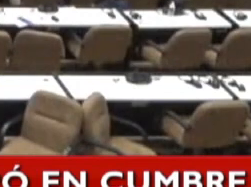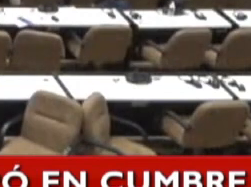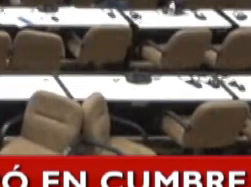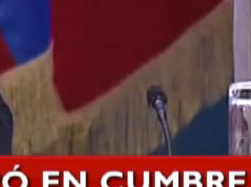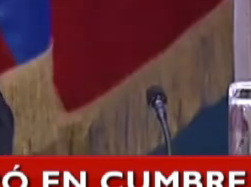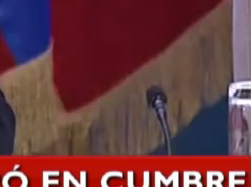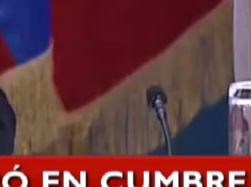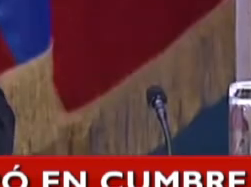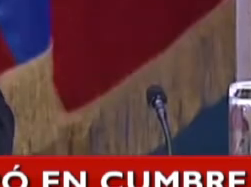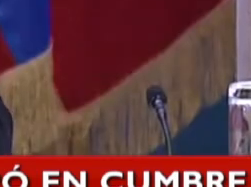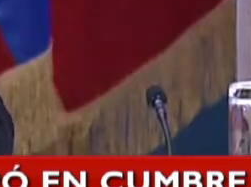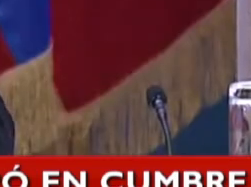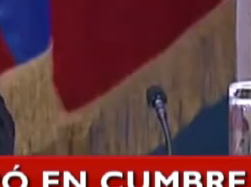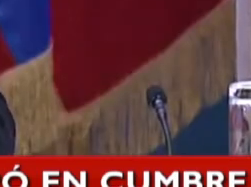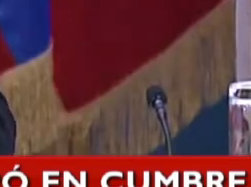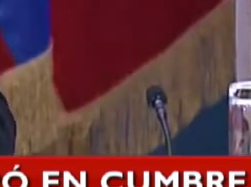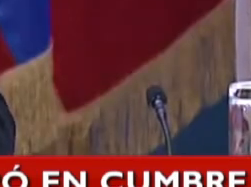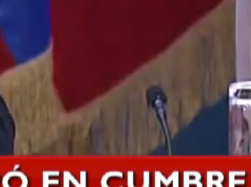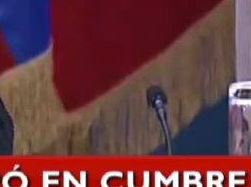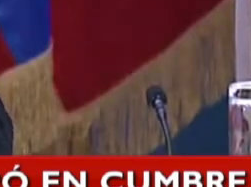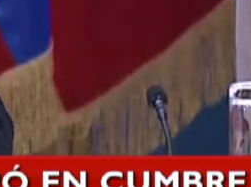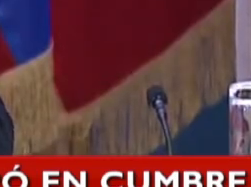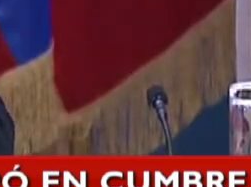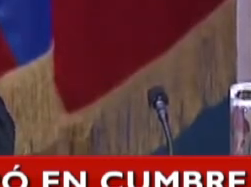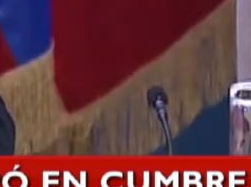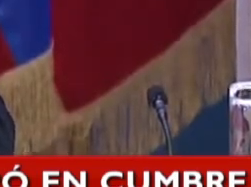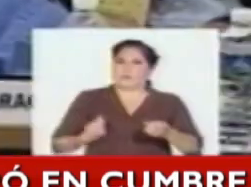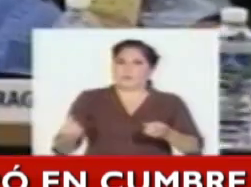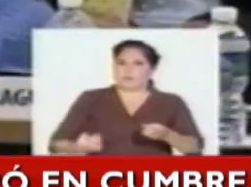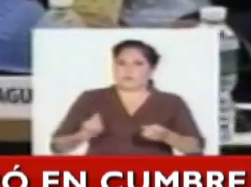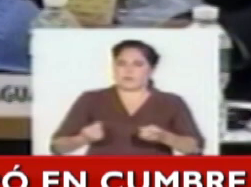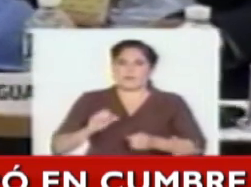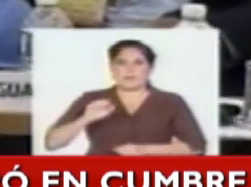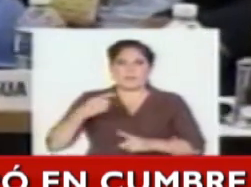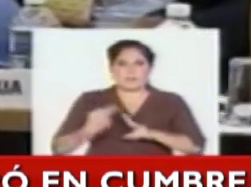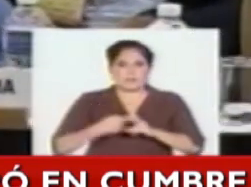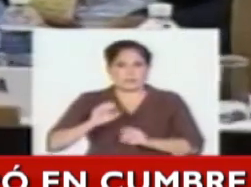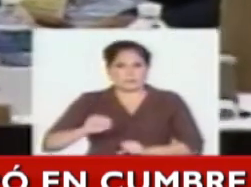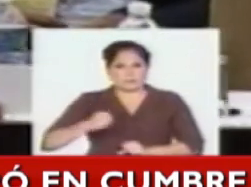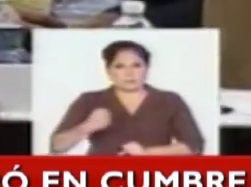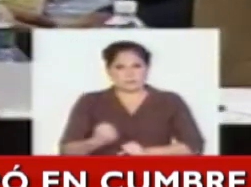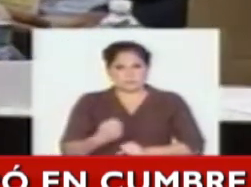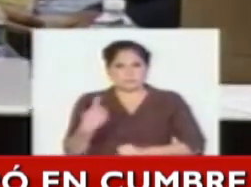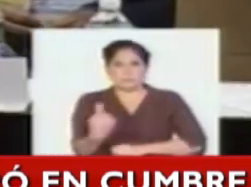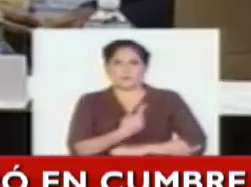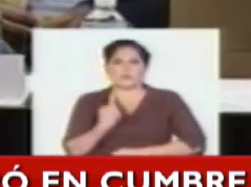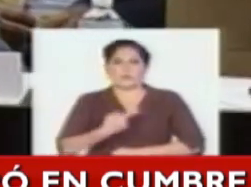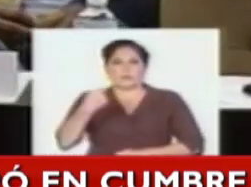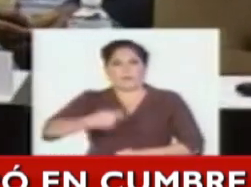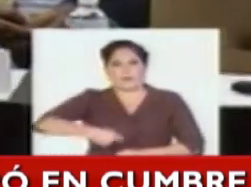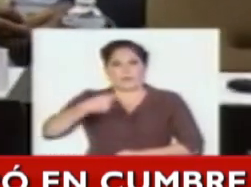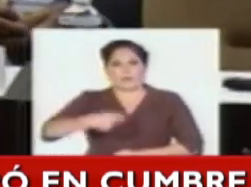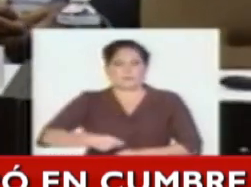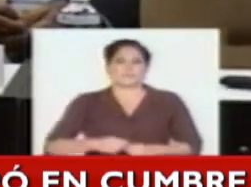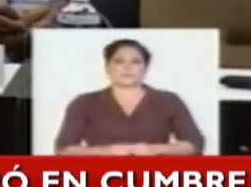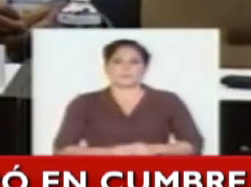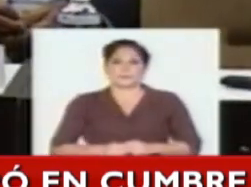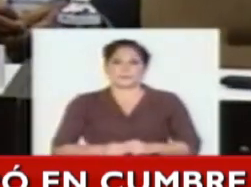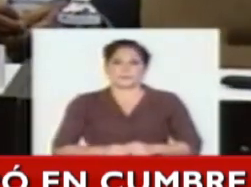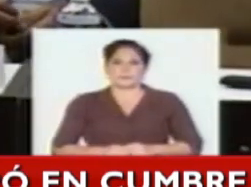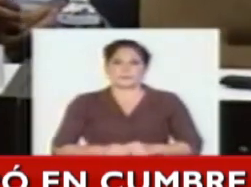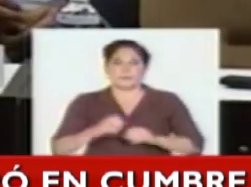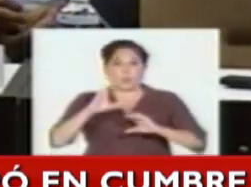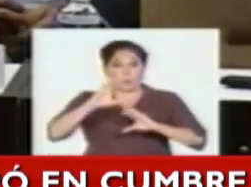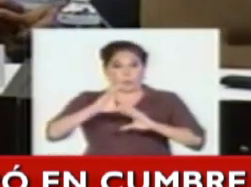Muchas gracias compañero comandante Daniel Ortega presidente Nicaragua la jornada de trabajo de la Cumbre del grupo de los 77